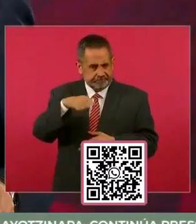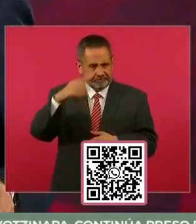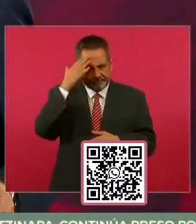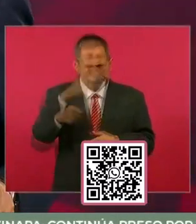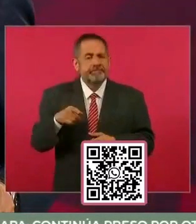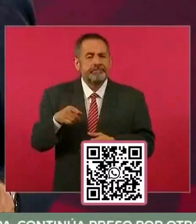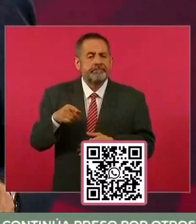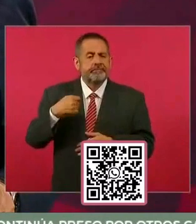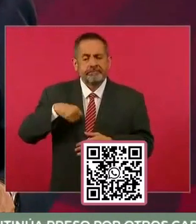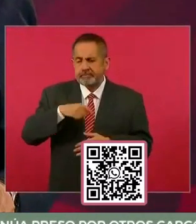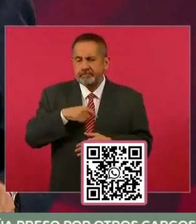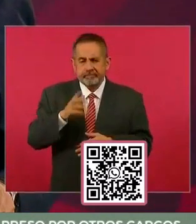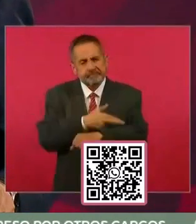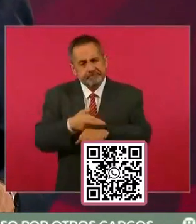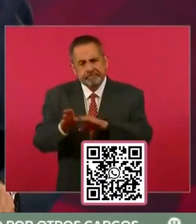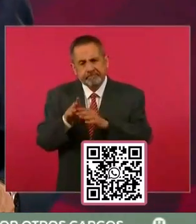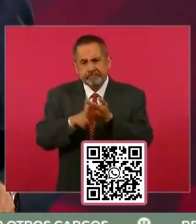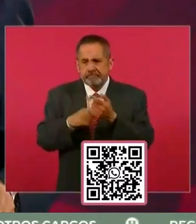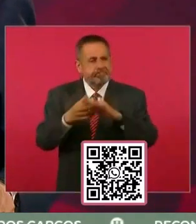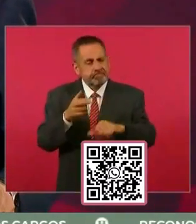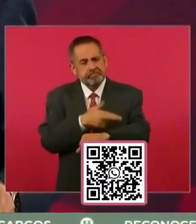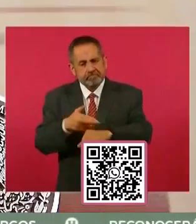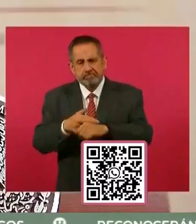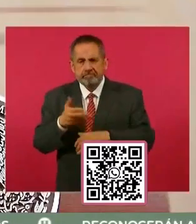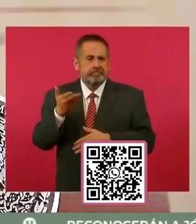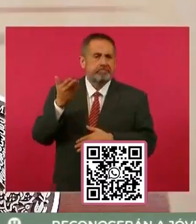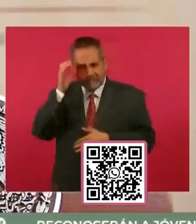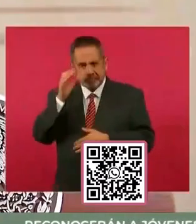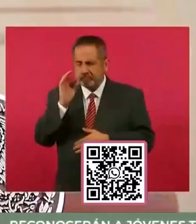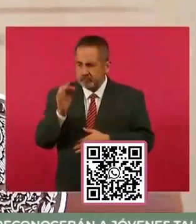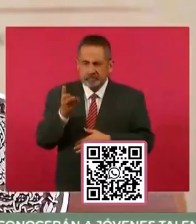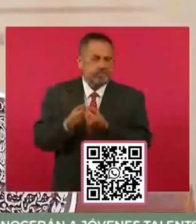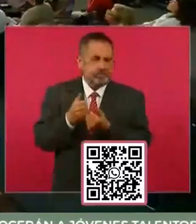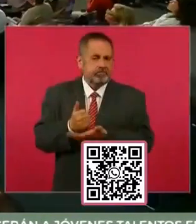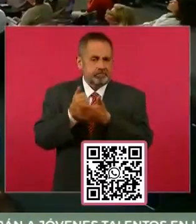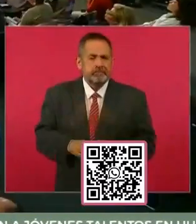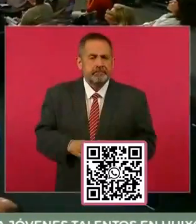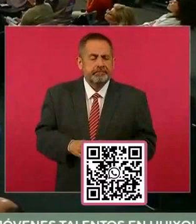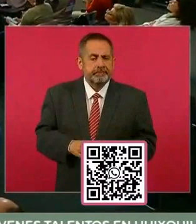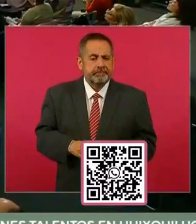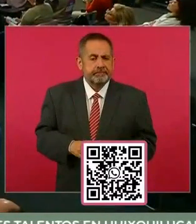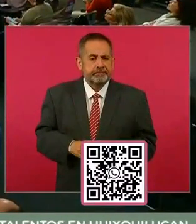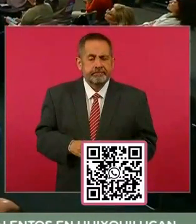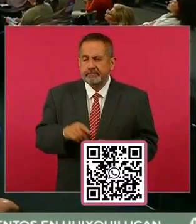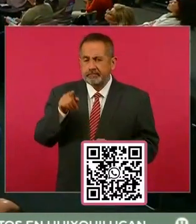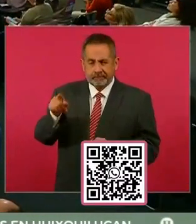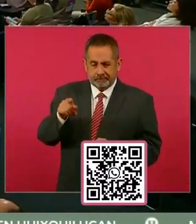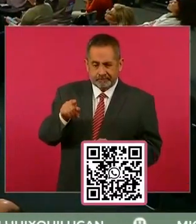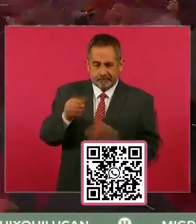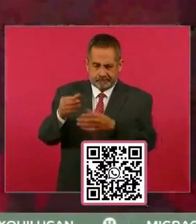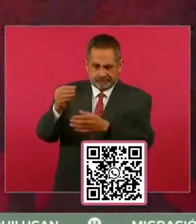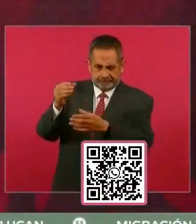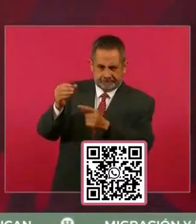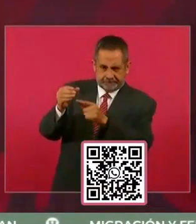que nosotros hemos estado solicitando al gobierno de China colaboración porque la materia prima del